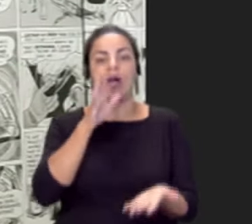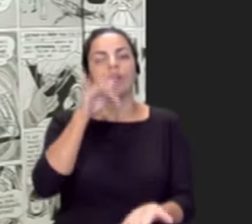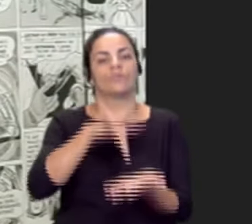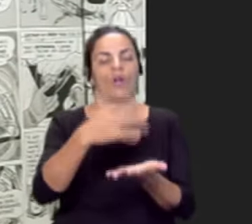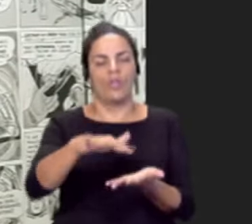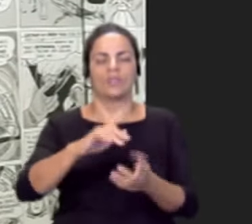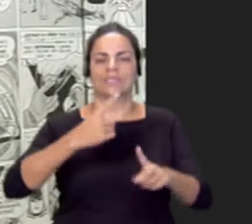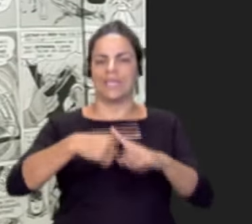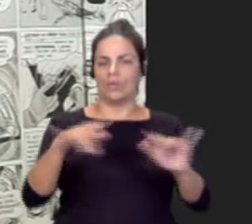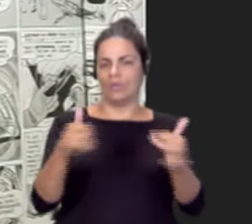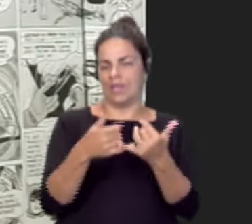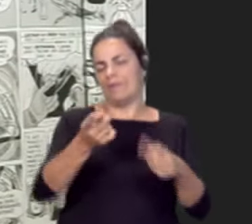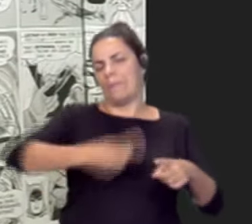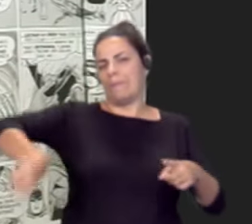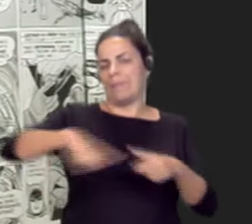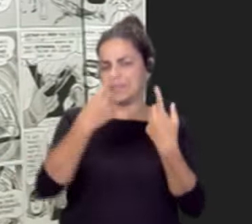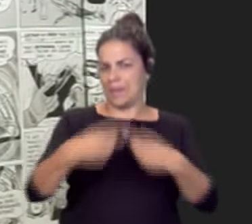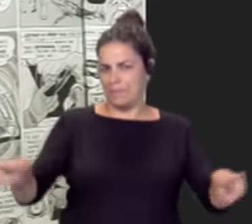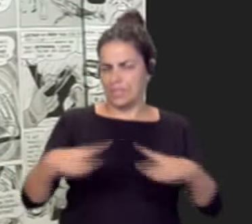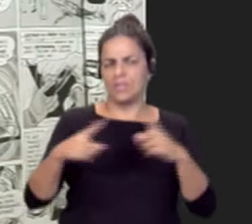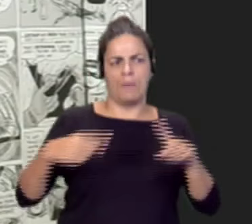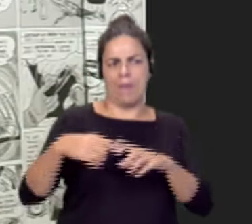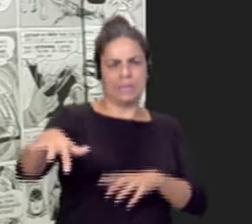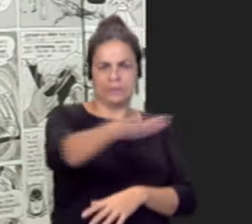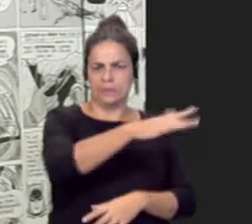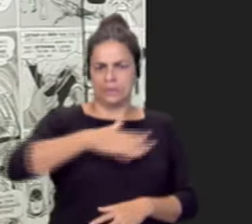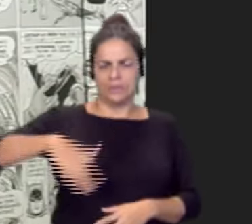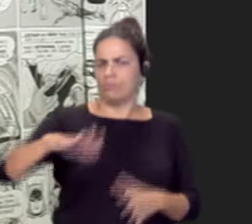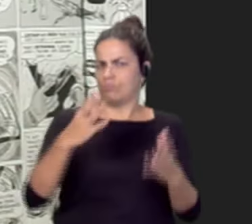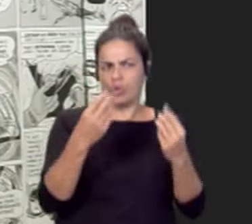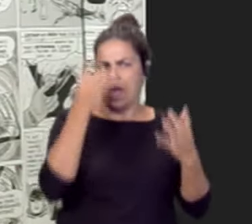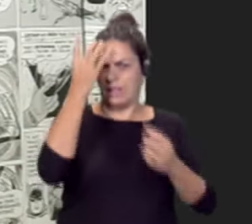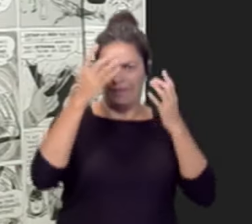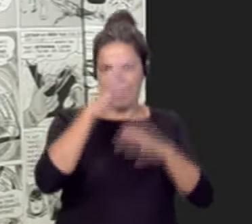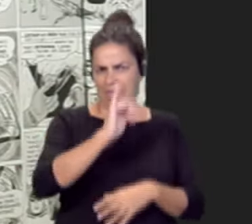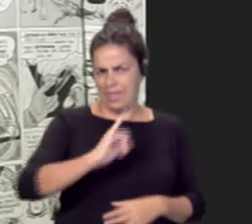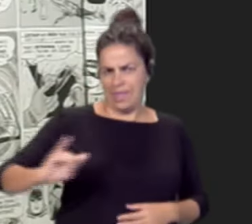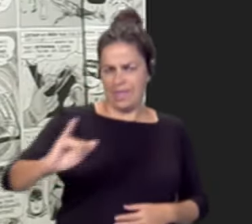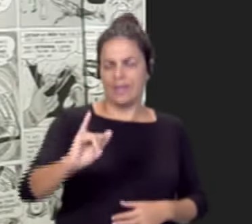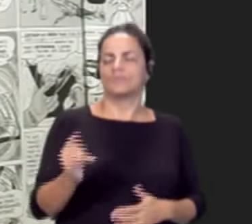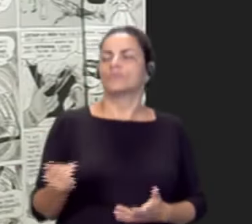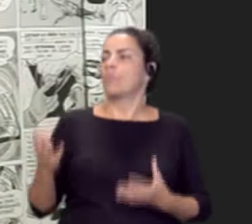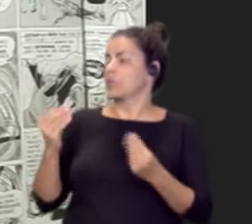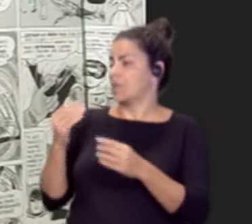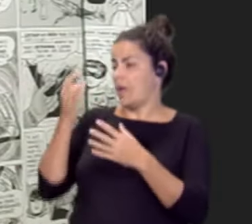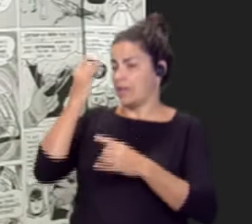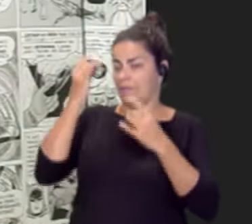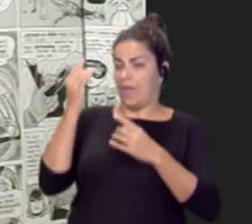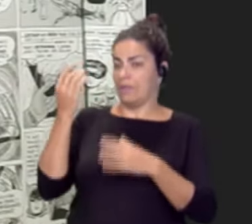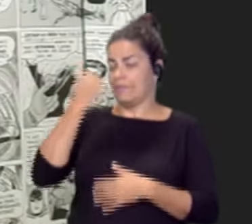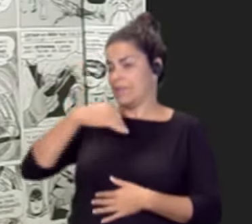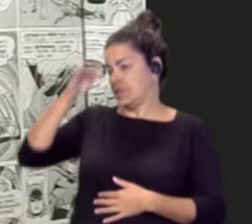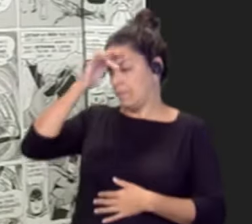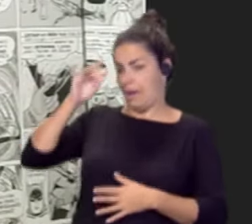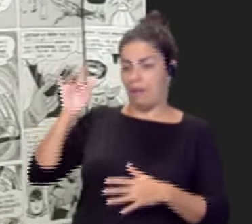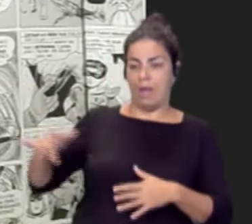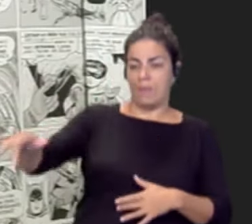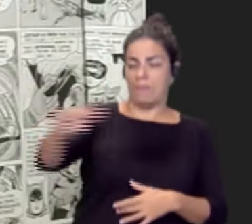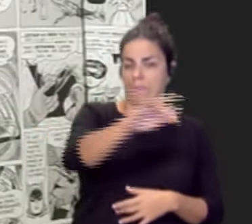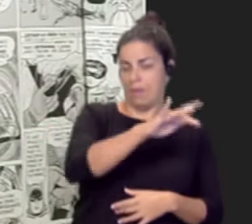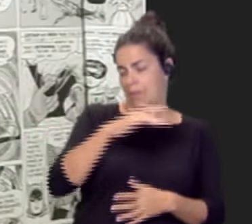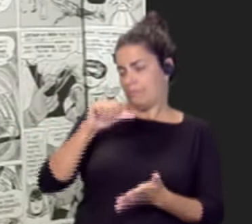Plaza del Príncipe y alrededores, con un montón de actividades. Un montón de actividades que estarán repartidas durante todo este fin de semana por la ciudad,